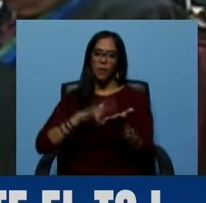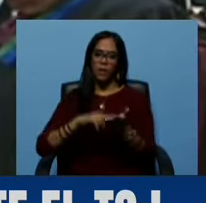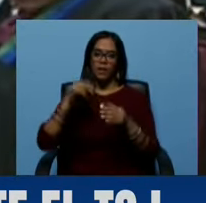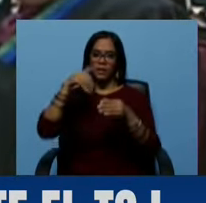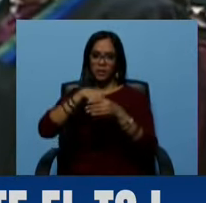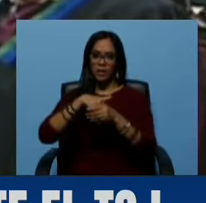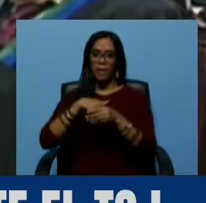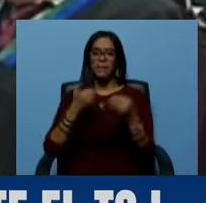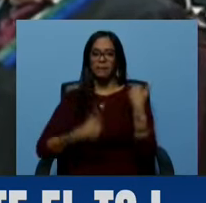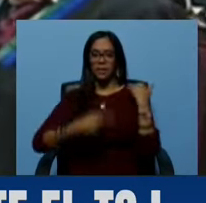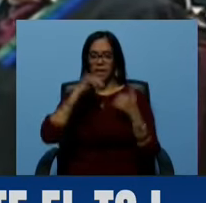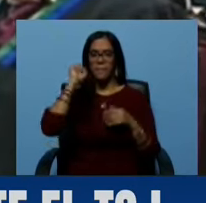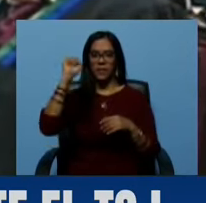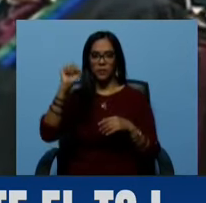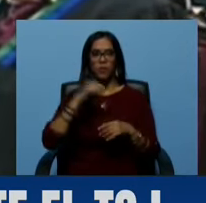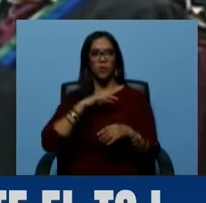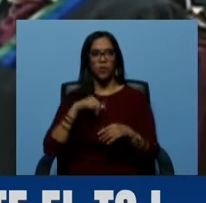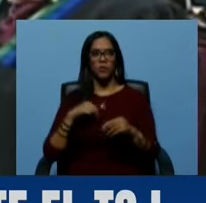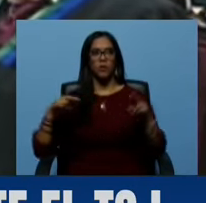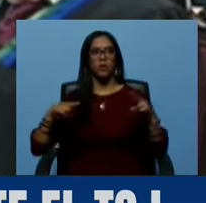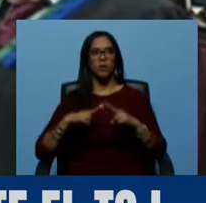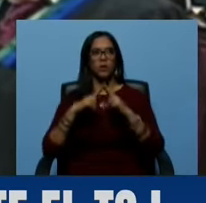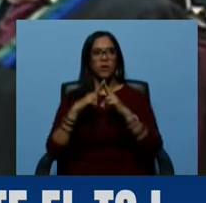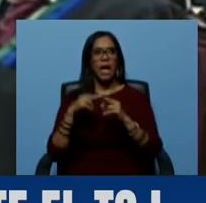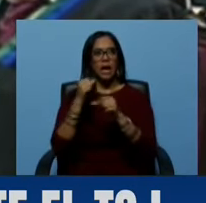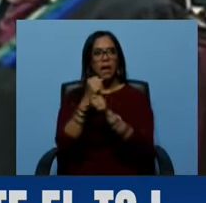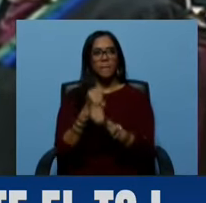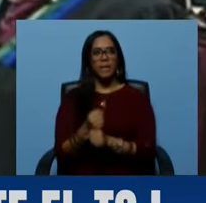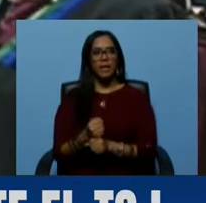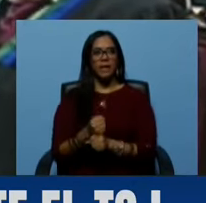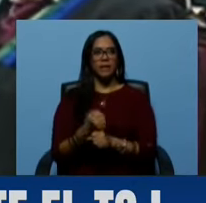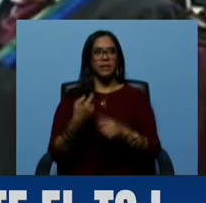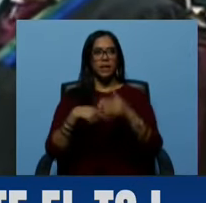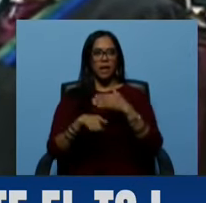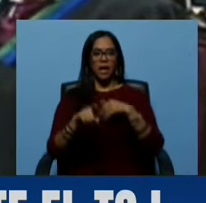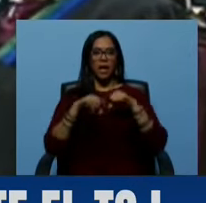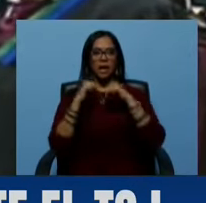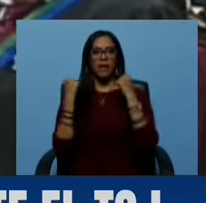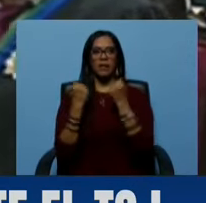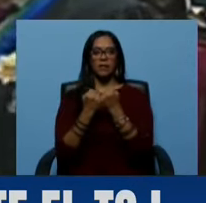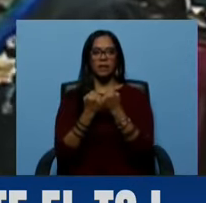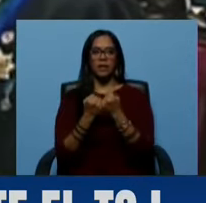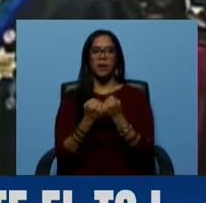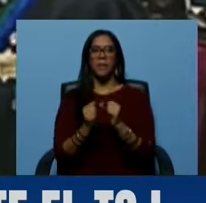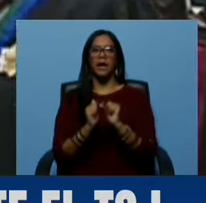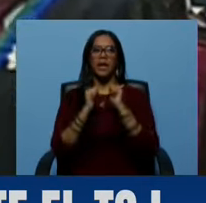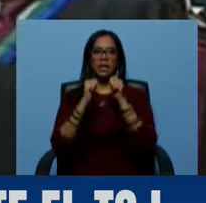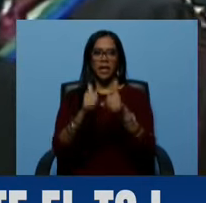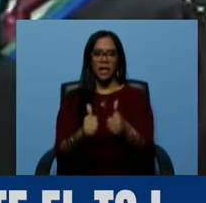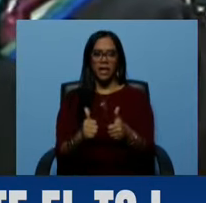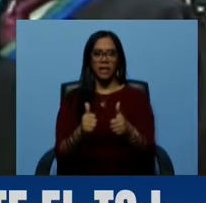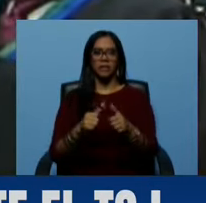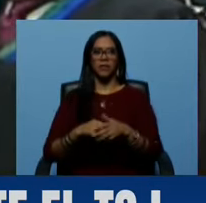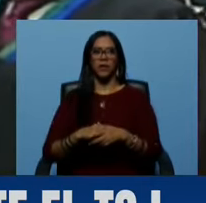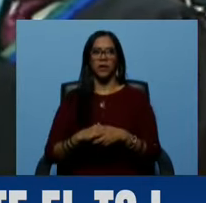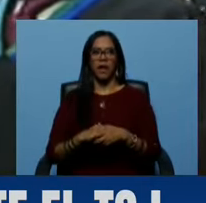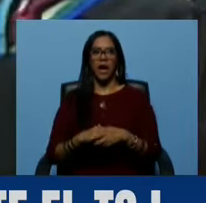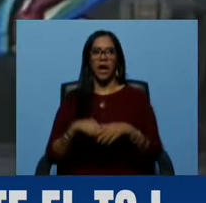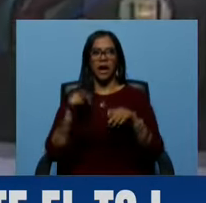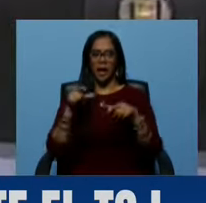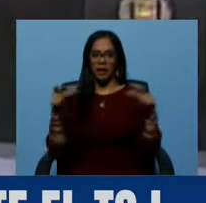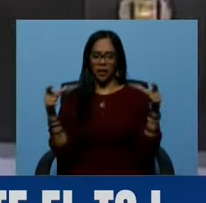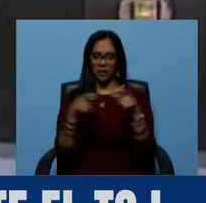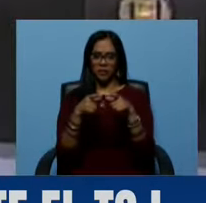Nicolás Maduro Moros. Nosotros nos encontramos a la espera del ingreso a la sala para dar inicio a esta